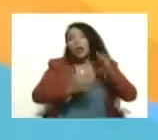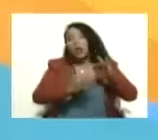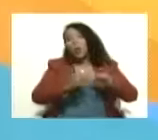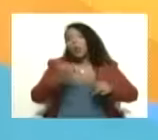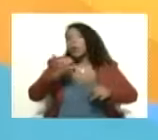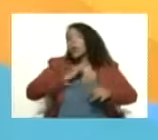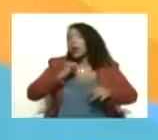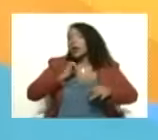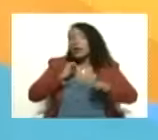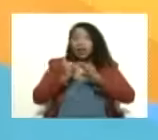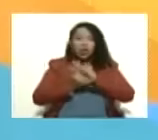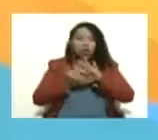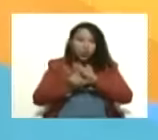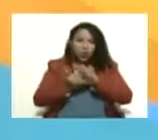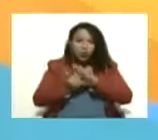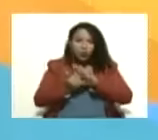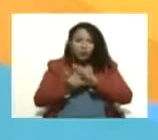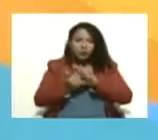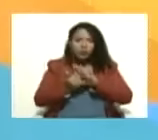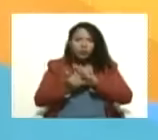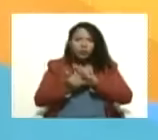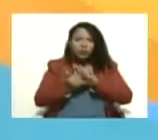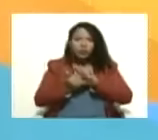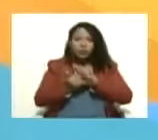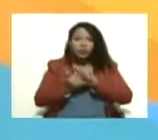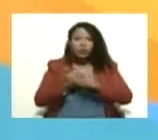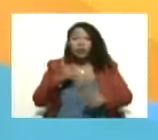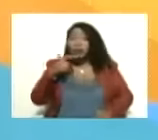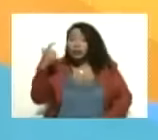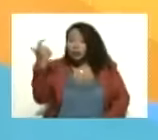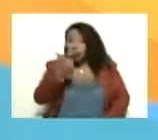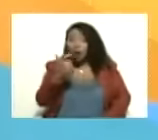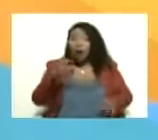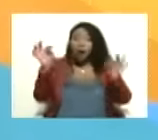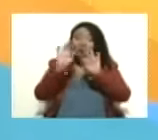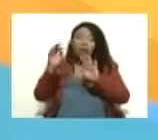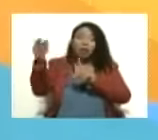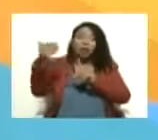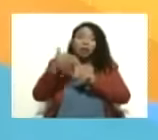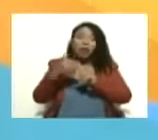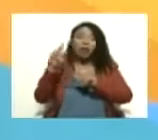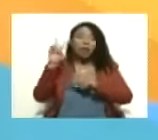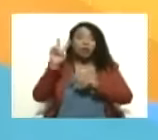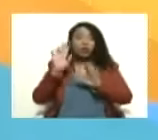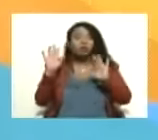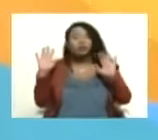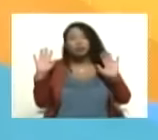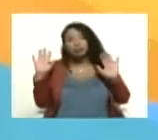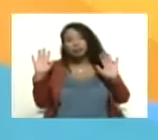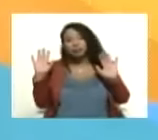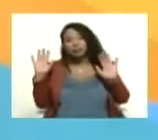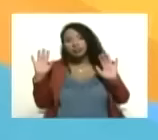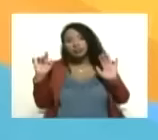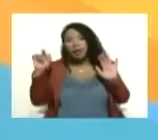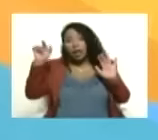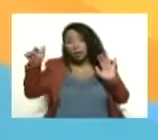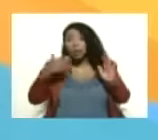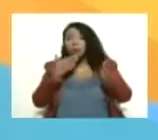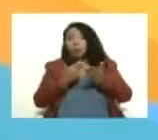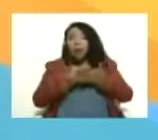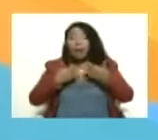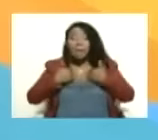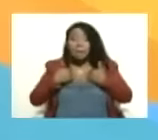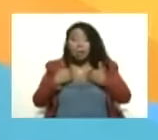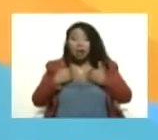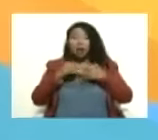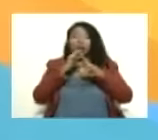instancia que se busque una forma de agredir a Venezuela eso me permite además